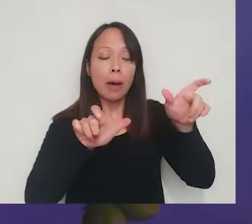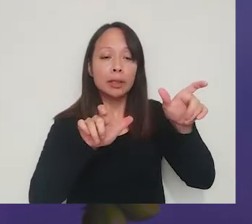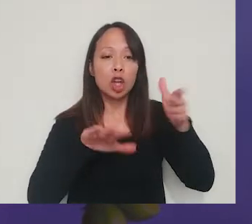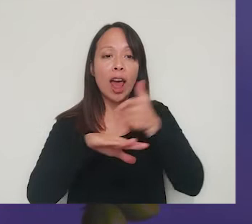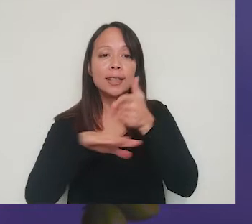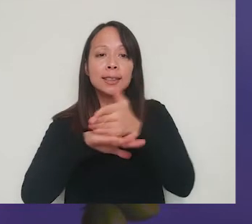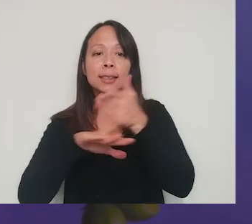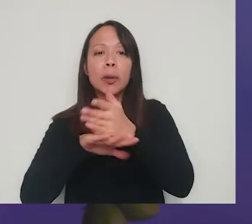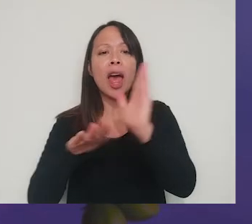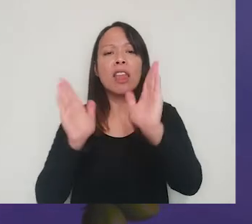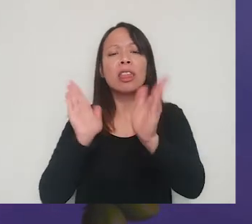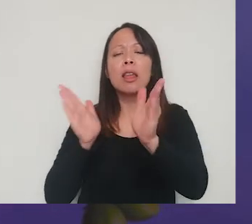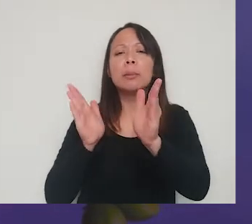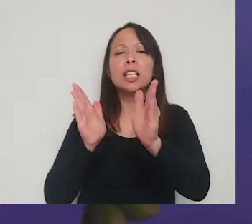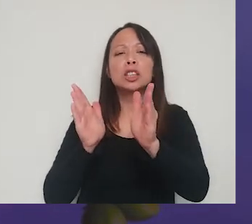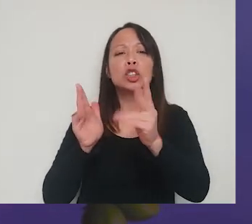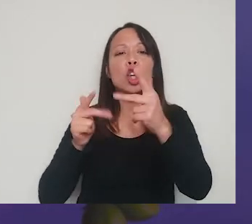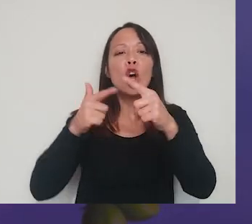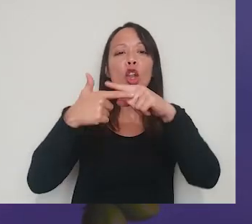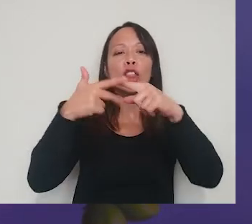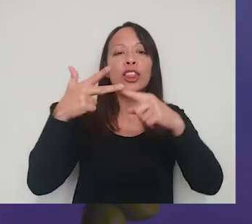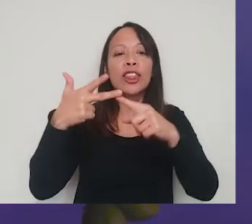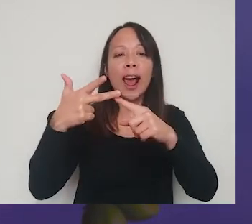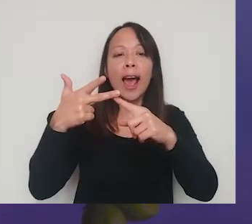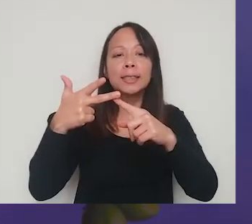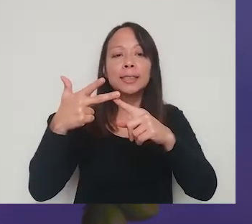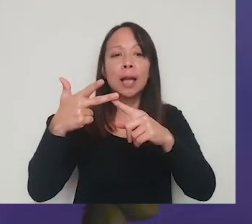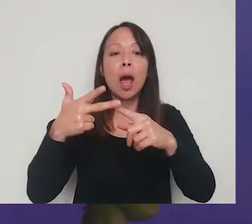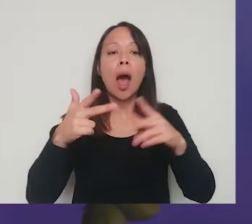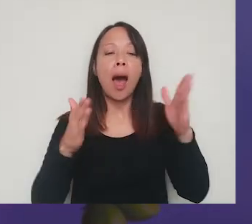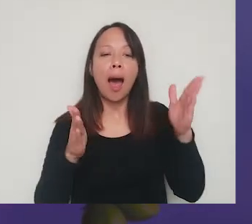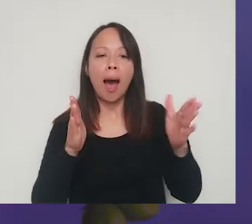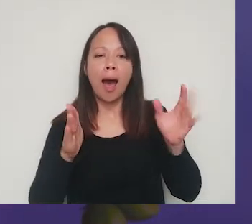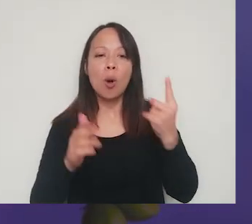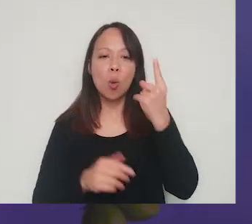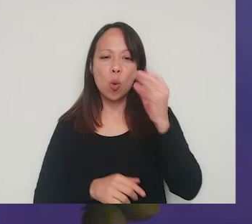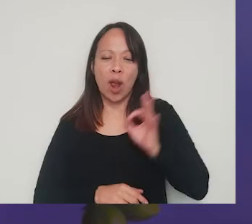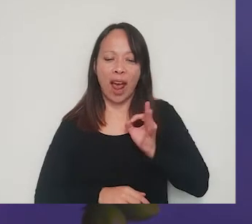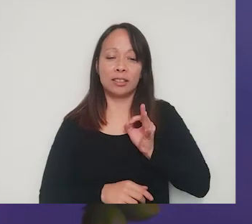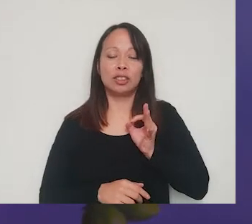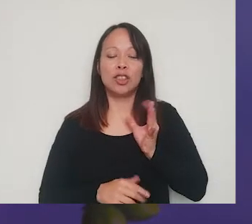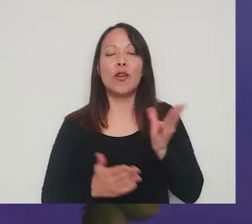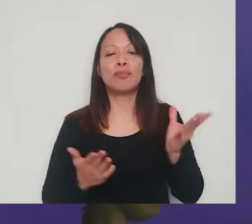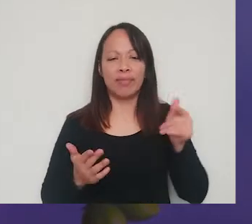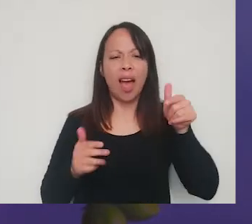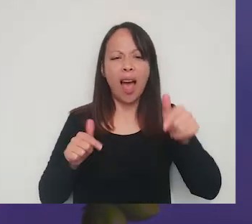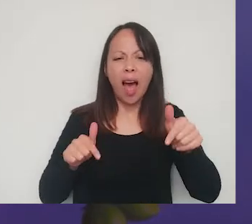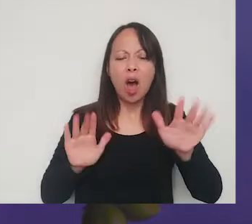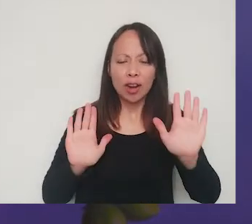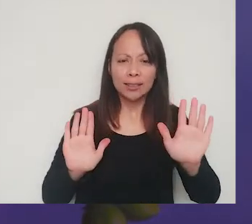pueda recurrir a los tratamientos de alta complejidad, 3 tratamientos anuales. Con lo cual, esta